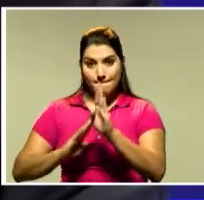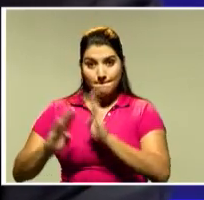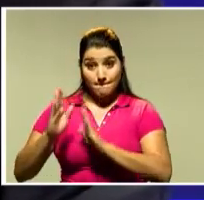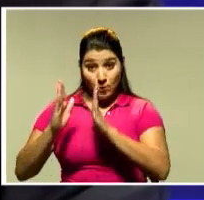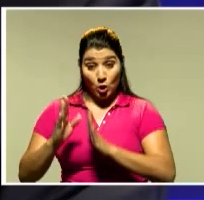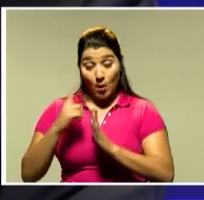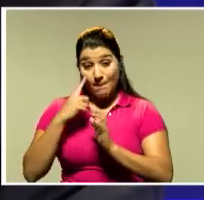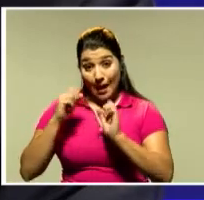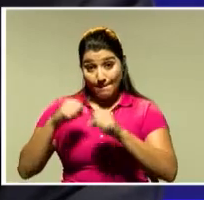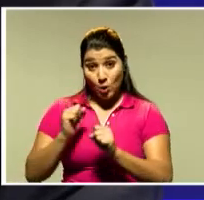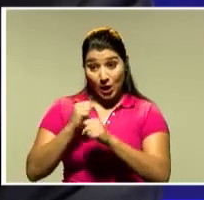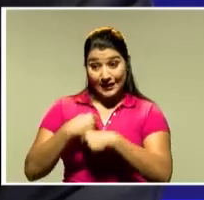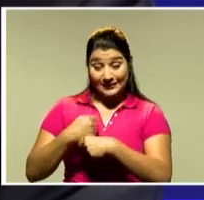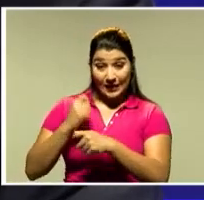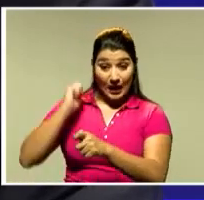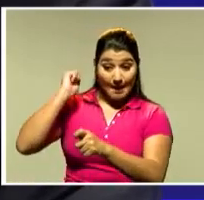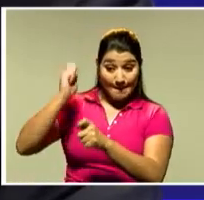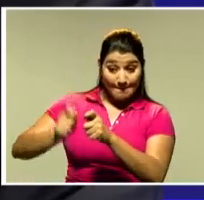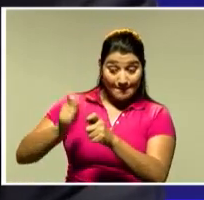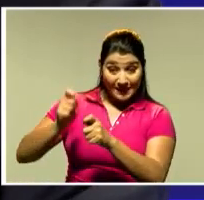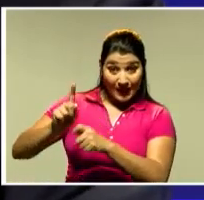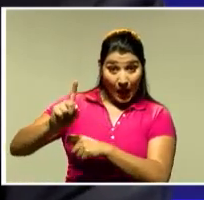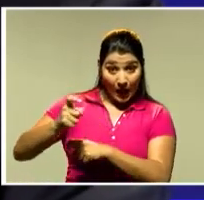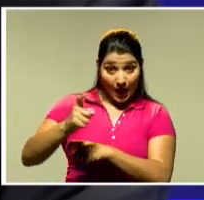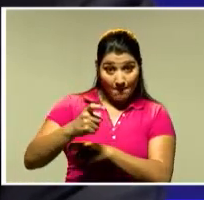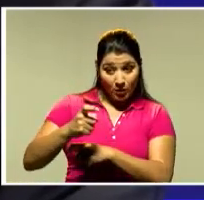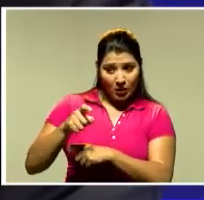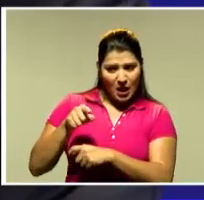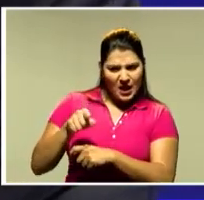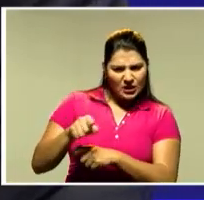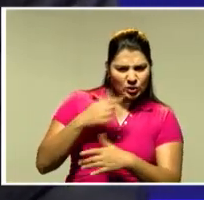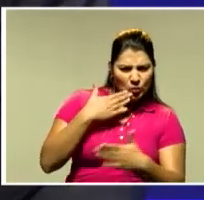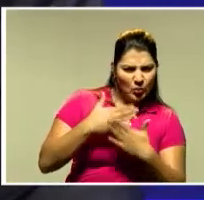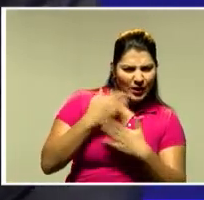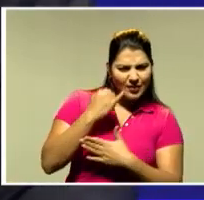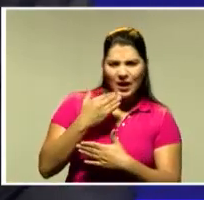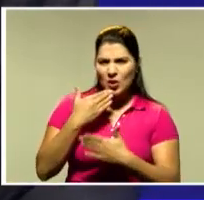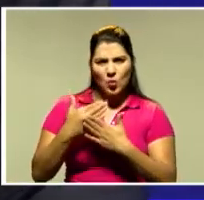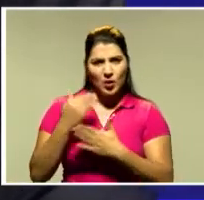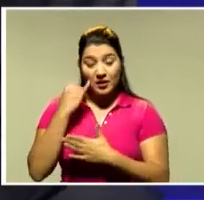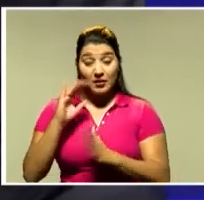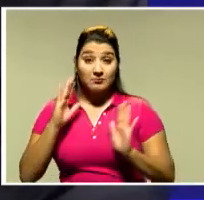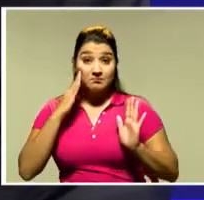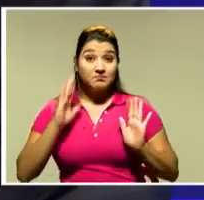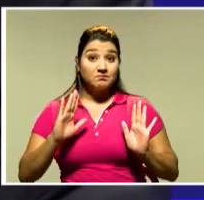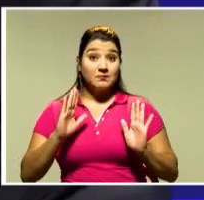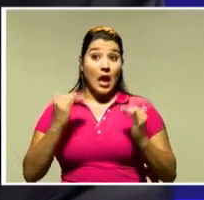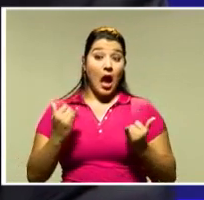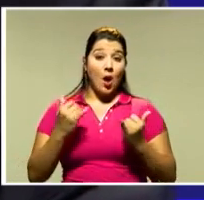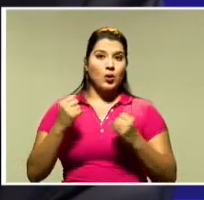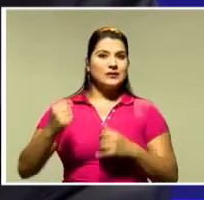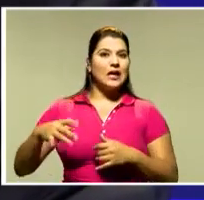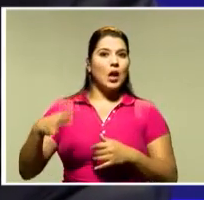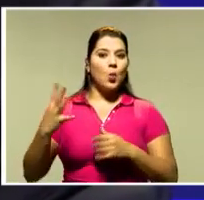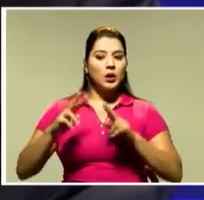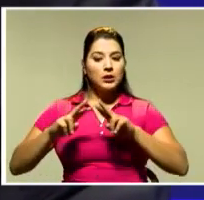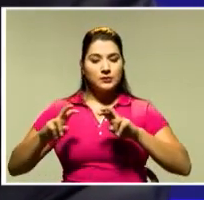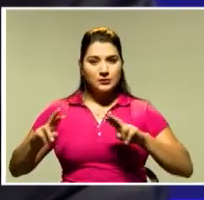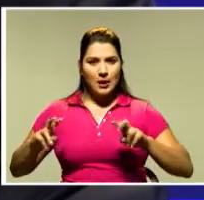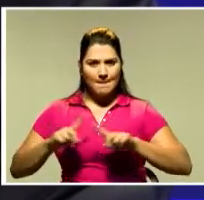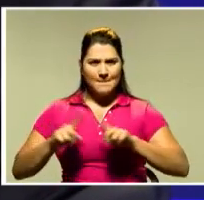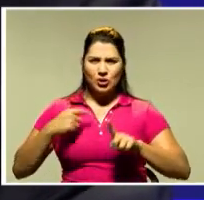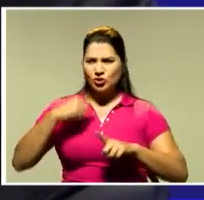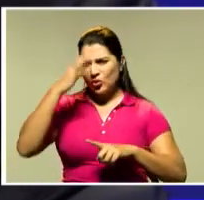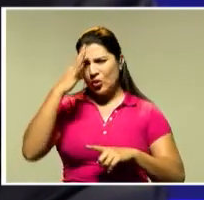a cabo pesca de camarón en el mar, ¿es viable o es inviable? Ahora lo va a ver la Sala Constitucional. Sí. Pero a mí me parece que